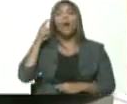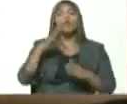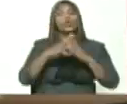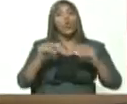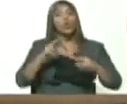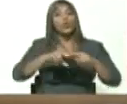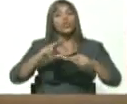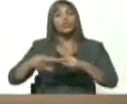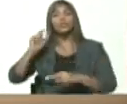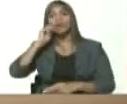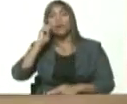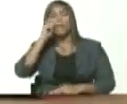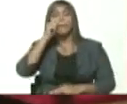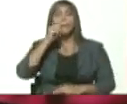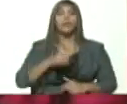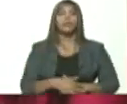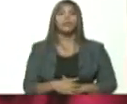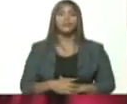nuestras niñas,